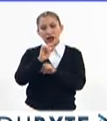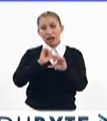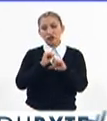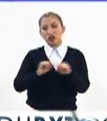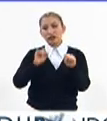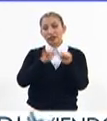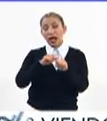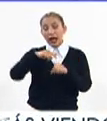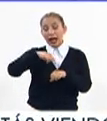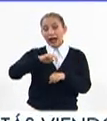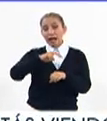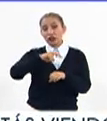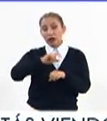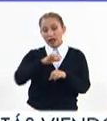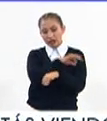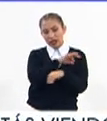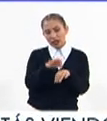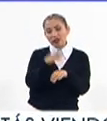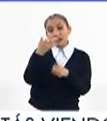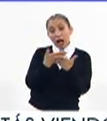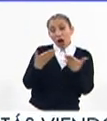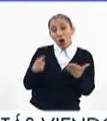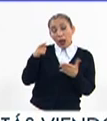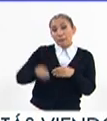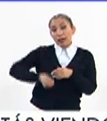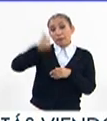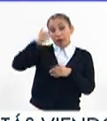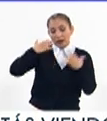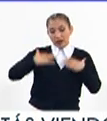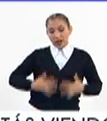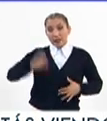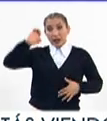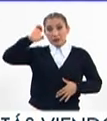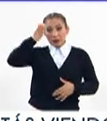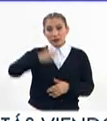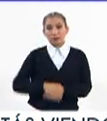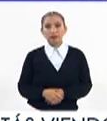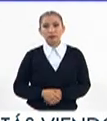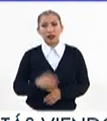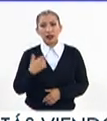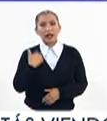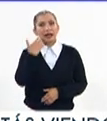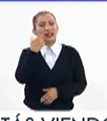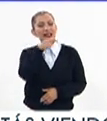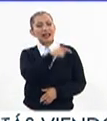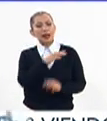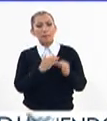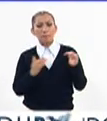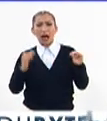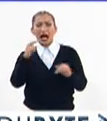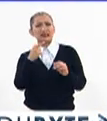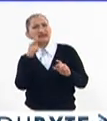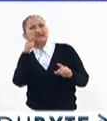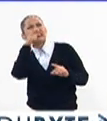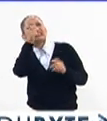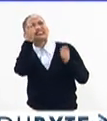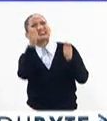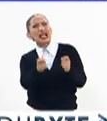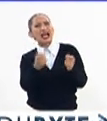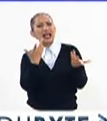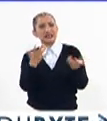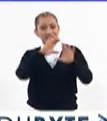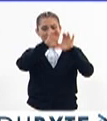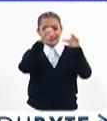la Sociedad de Naciones y diseñó el que es considerado el primer traje espacial. Él quería elevarse al límite de